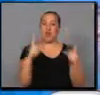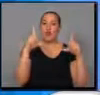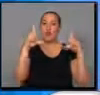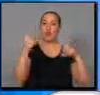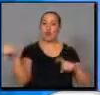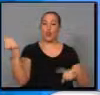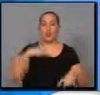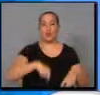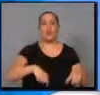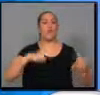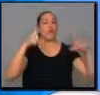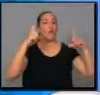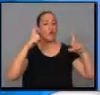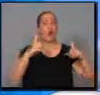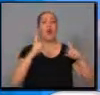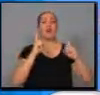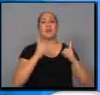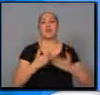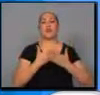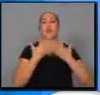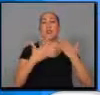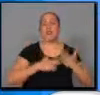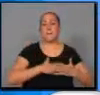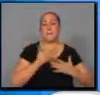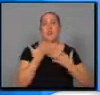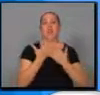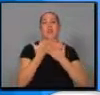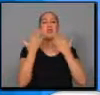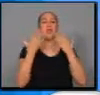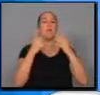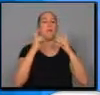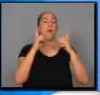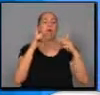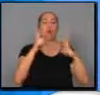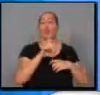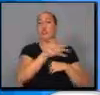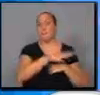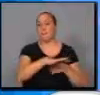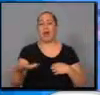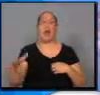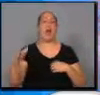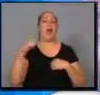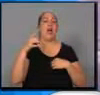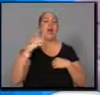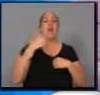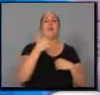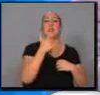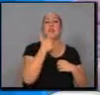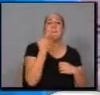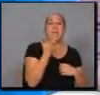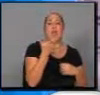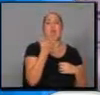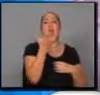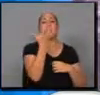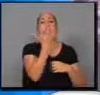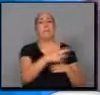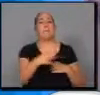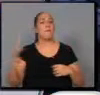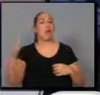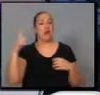se sacó fotos el día de los enamorados, se sacó fotos en la playa, se sacó fotos en la roca, en el mar, en un camastro. ¿Se acuerdan